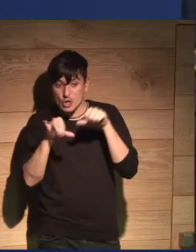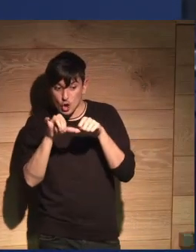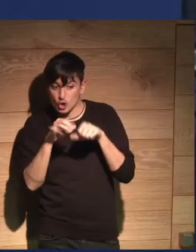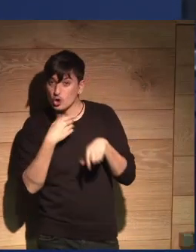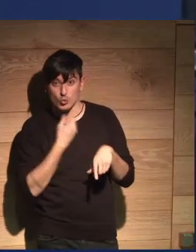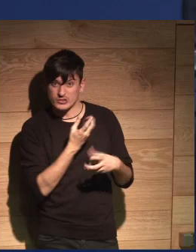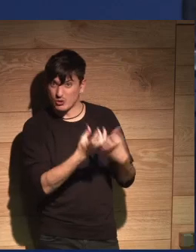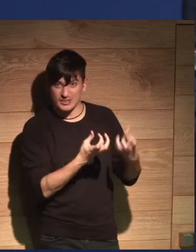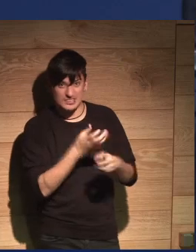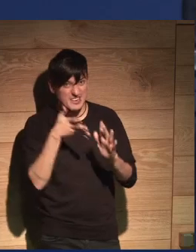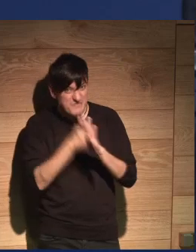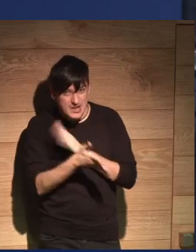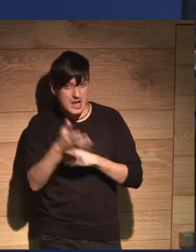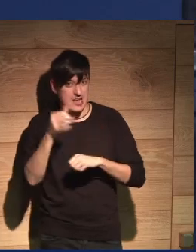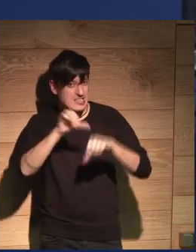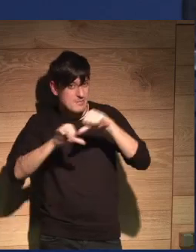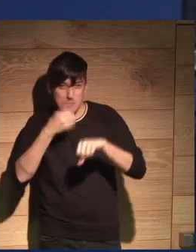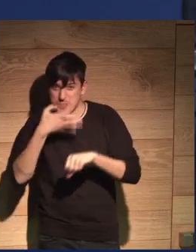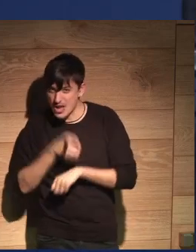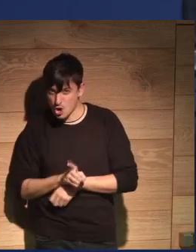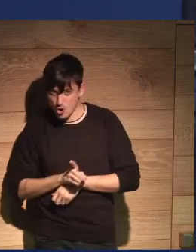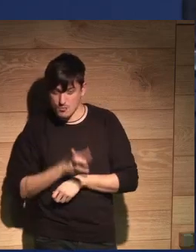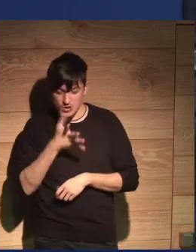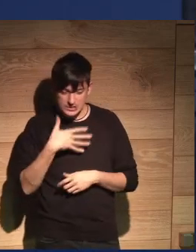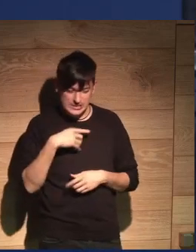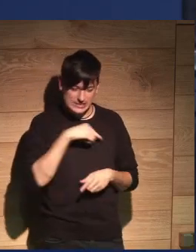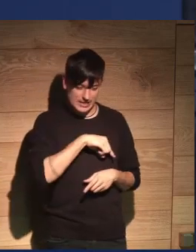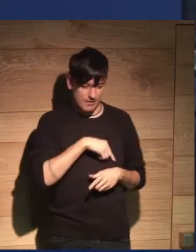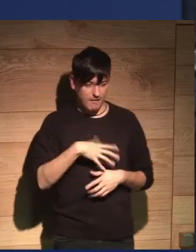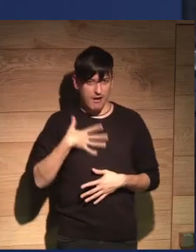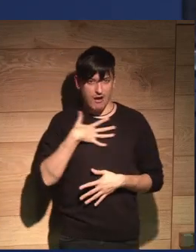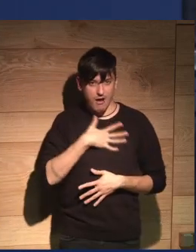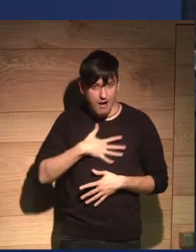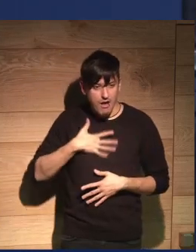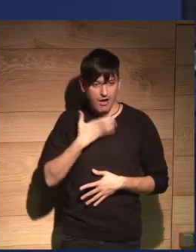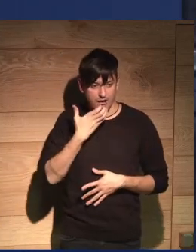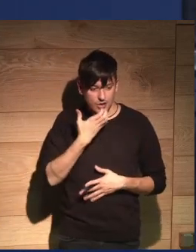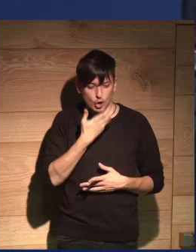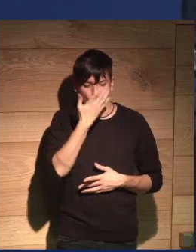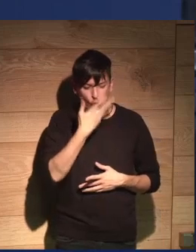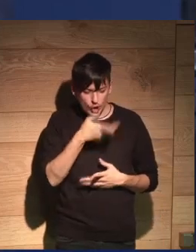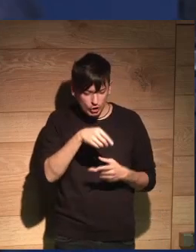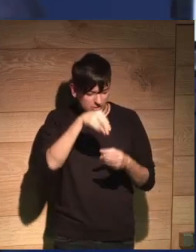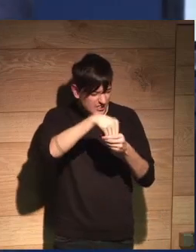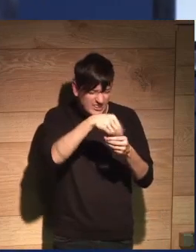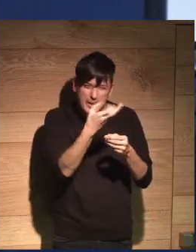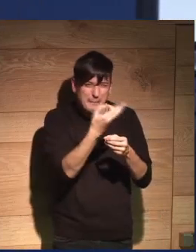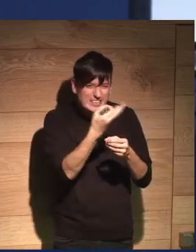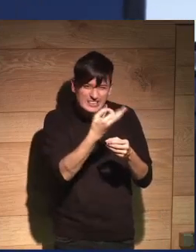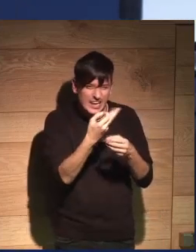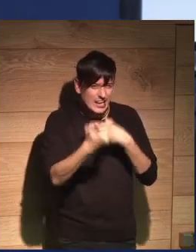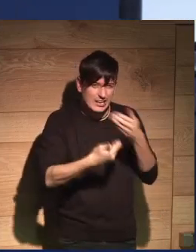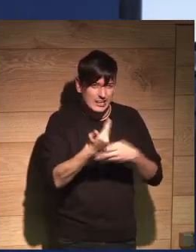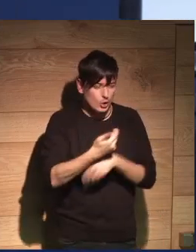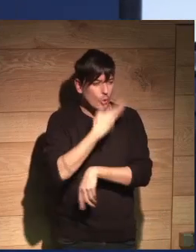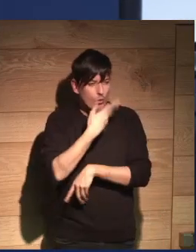químico. Pero no solamente por hacerlo bien, sino por la sensación placentera que existe cuando realmente conoces lo que ocurre detrás. También